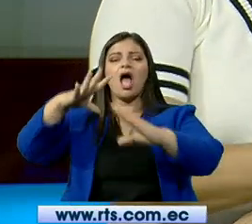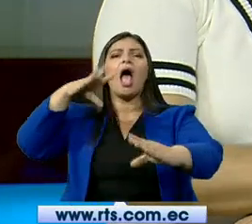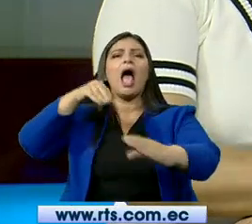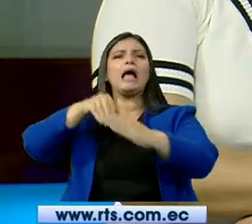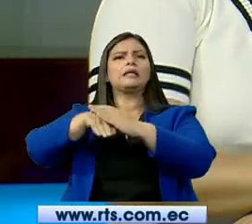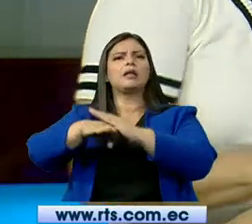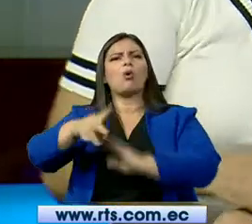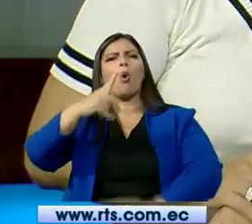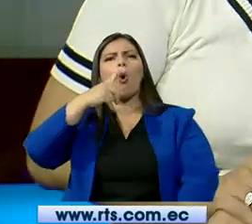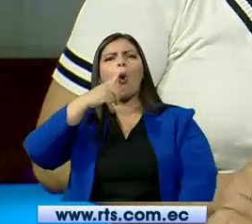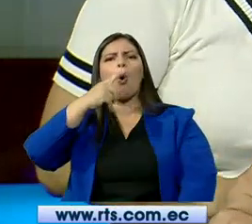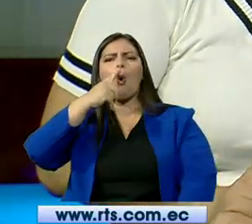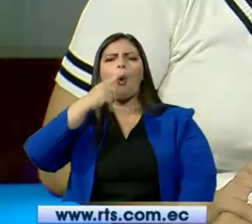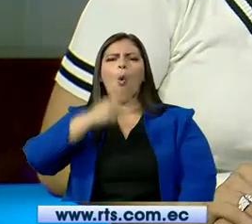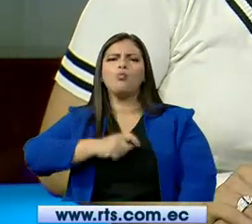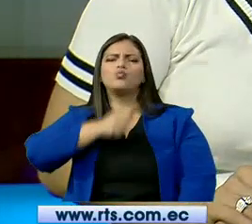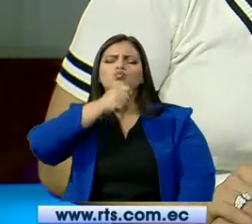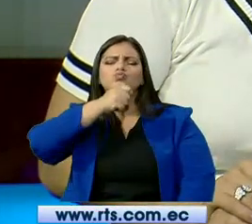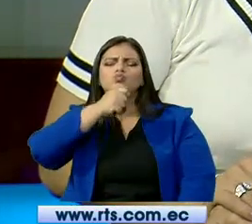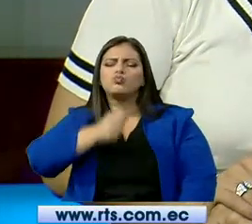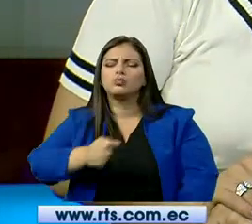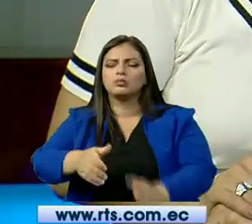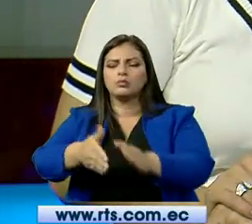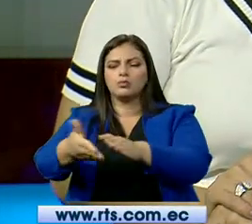se encuentran investigando el hecho.